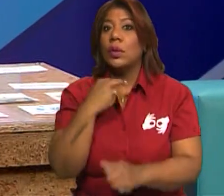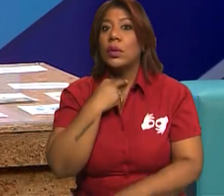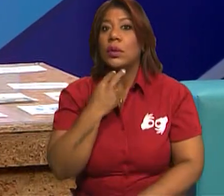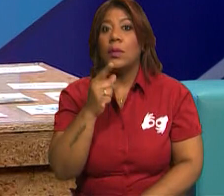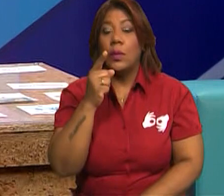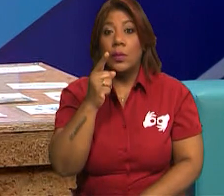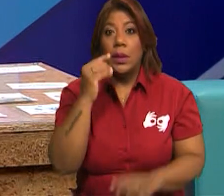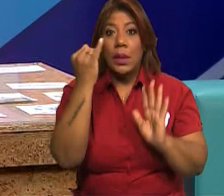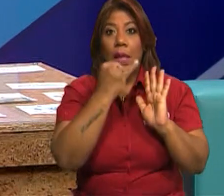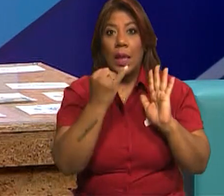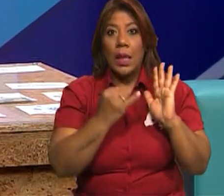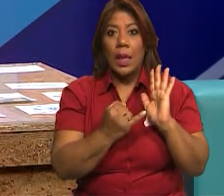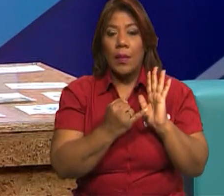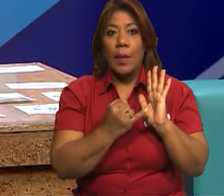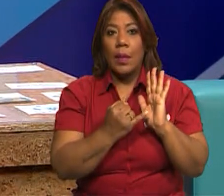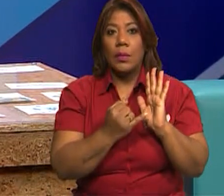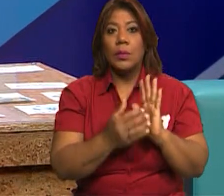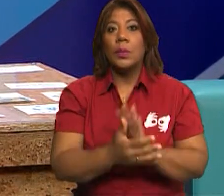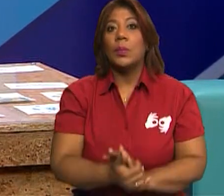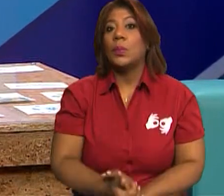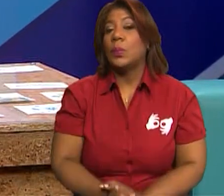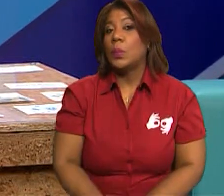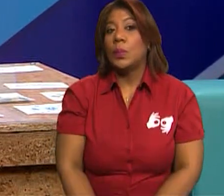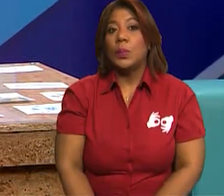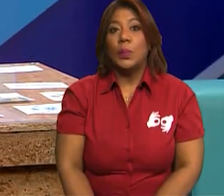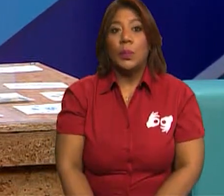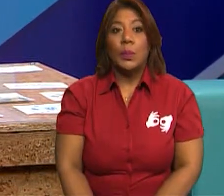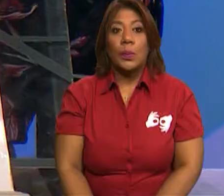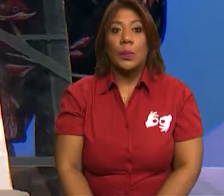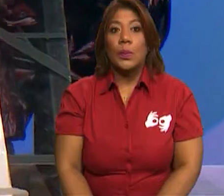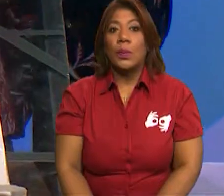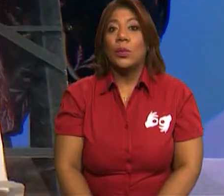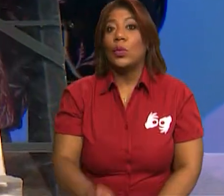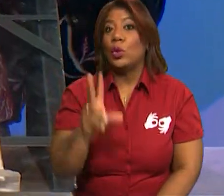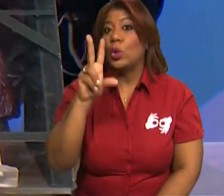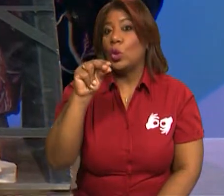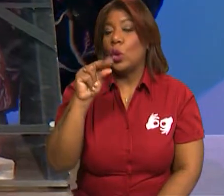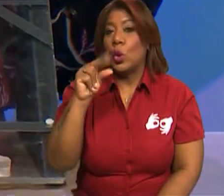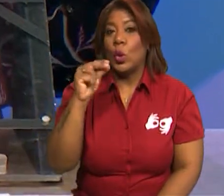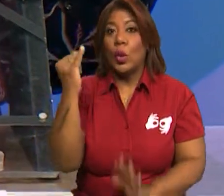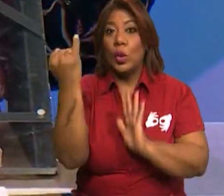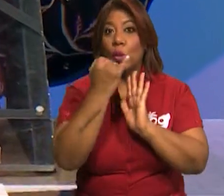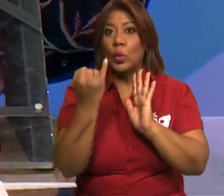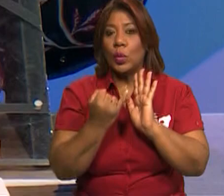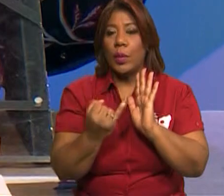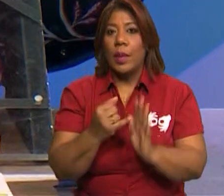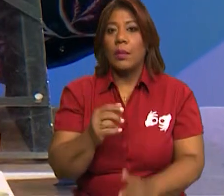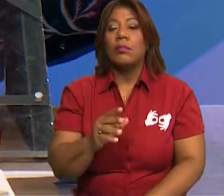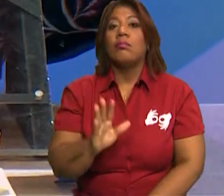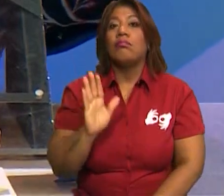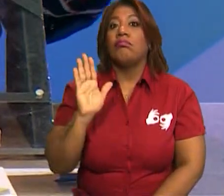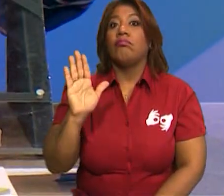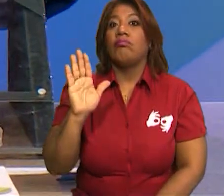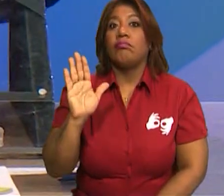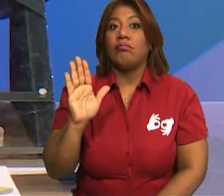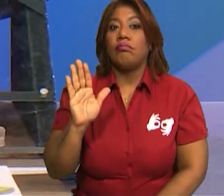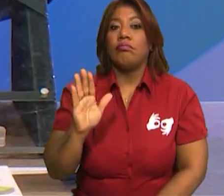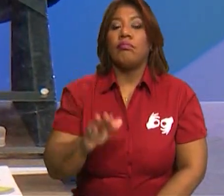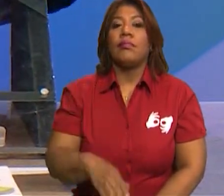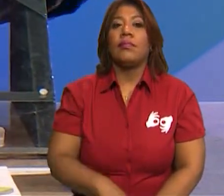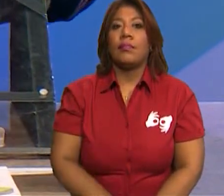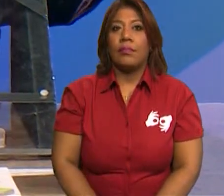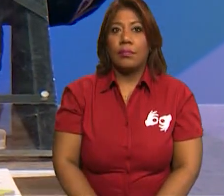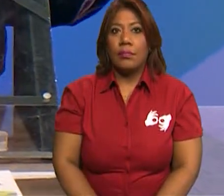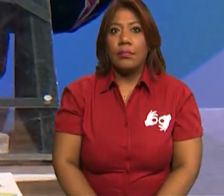la imagen, ¿es verbal o no verbal? Vamos a ver, es no verbal. Vamos a